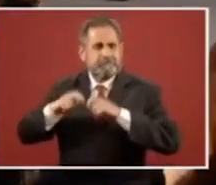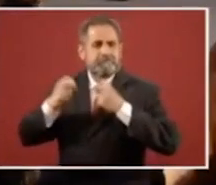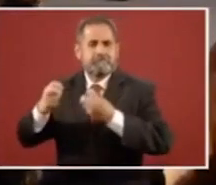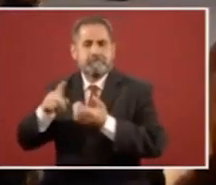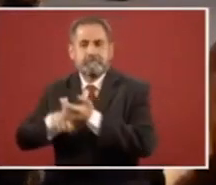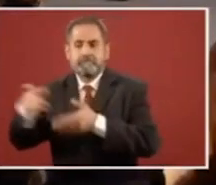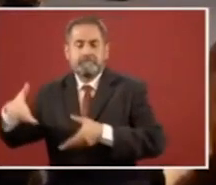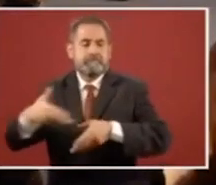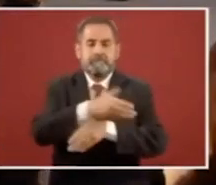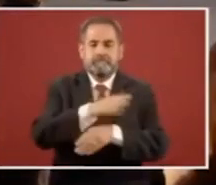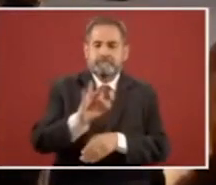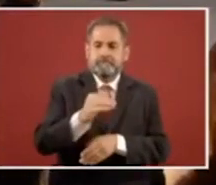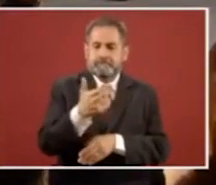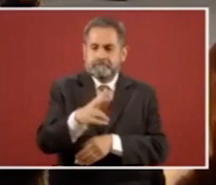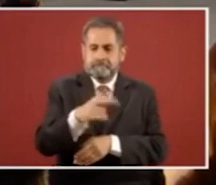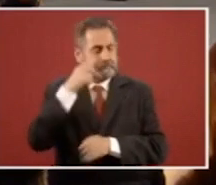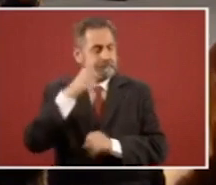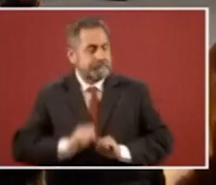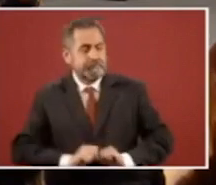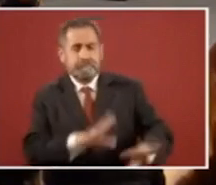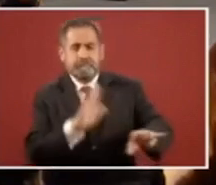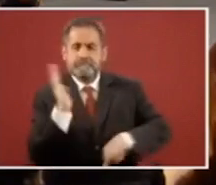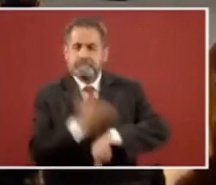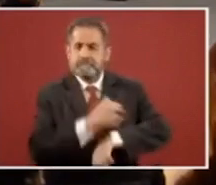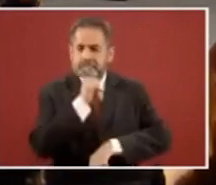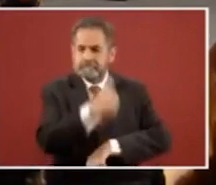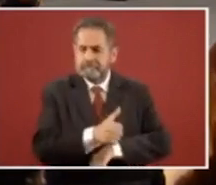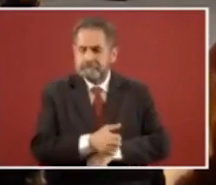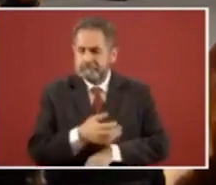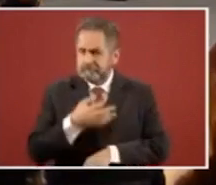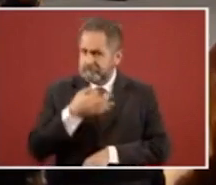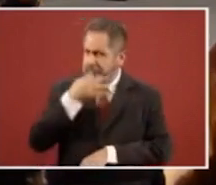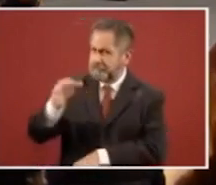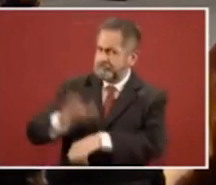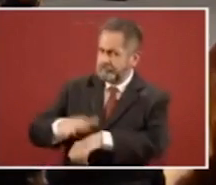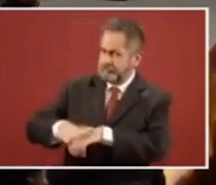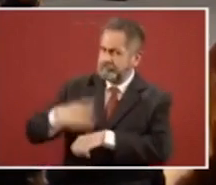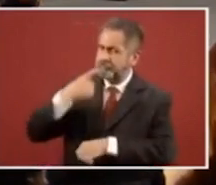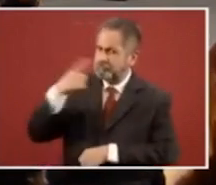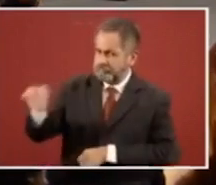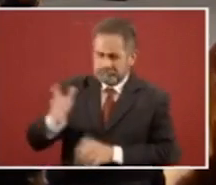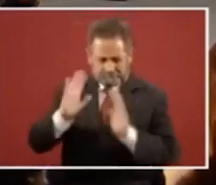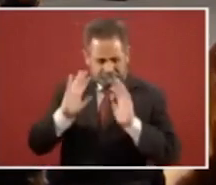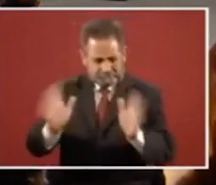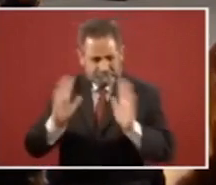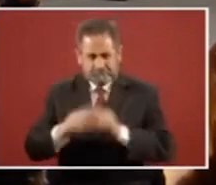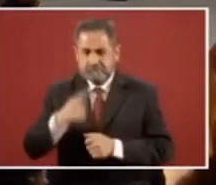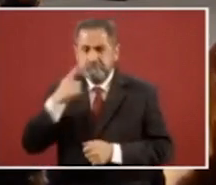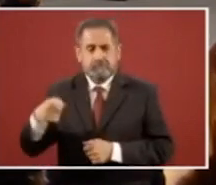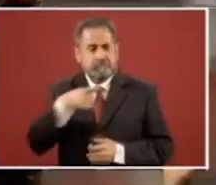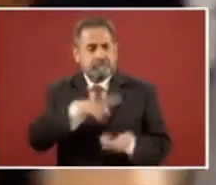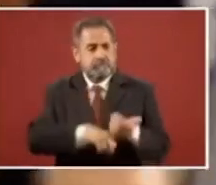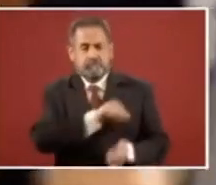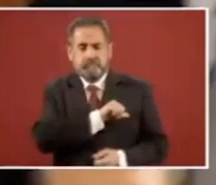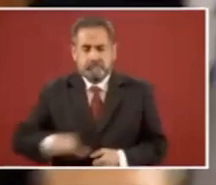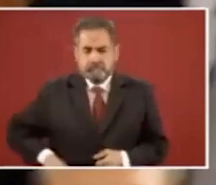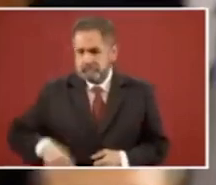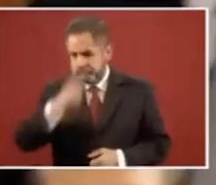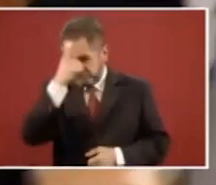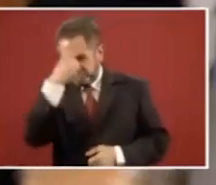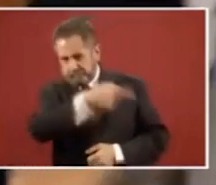General de la República y quedar impune. Es señalar que he denunciado al alcalde como el autor